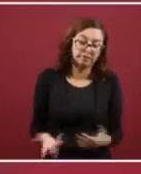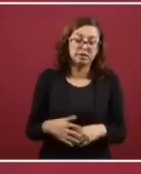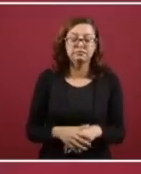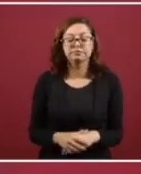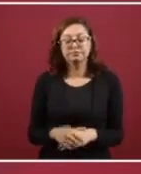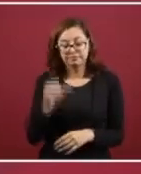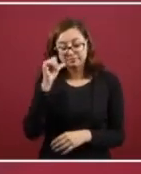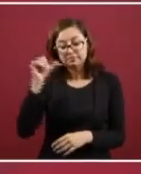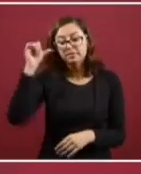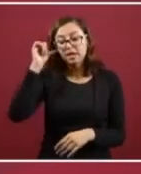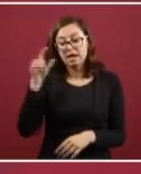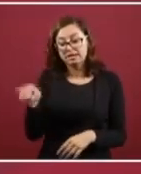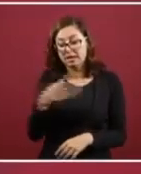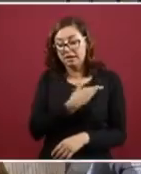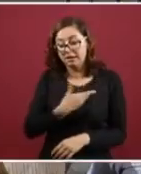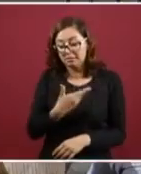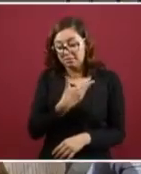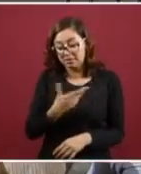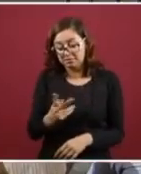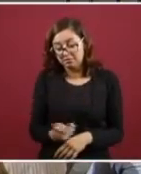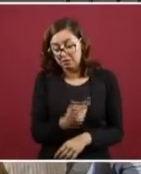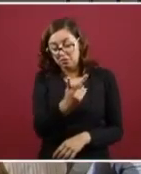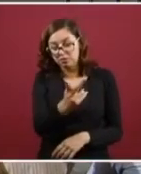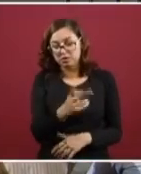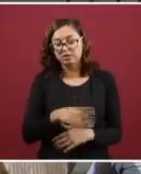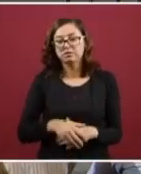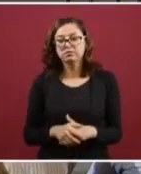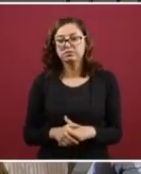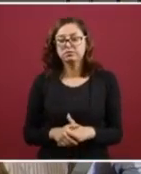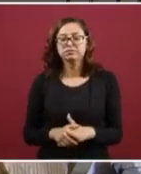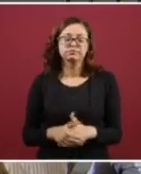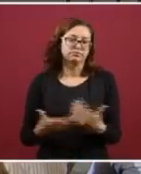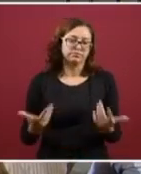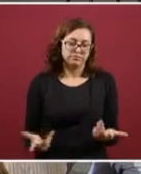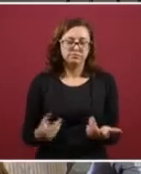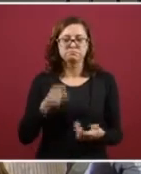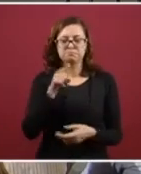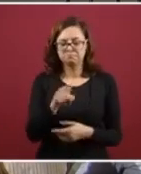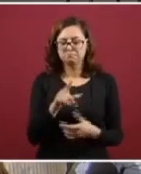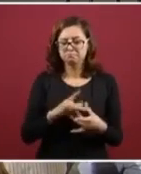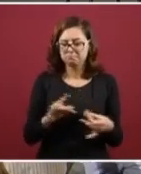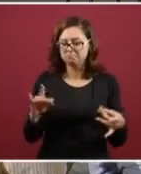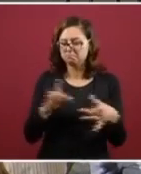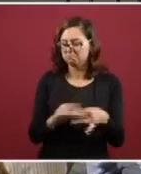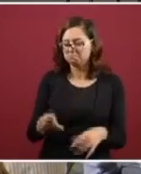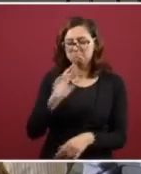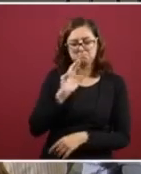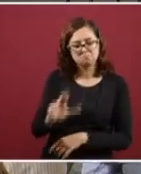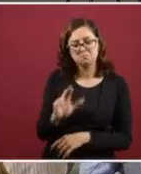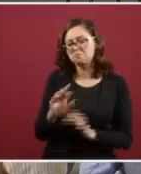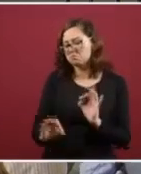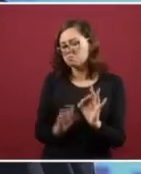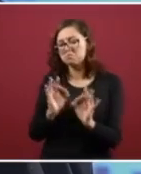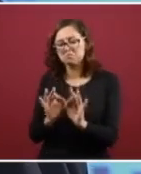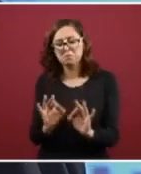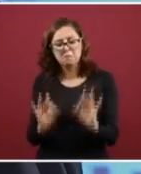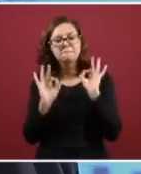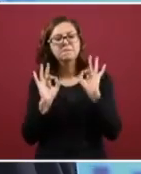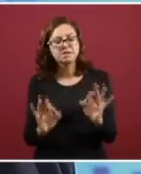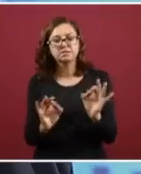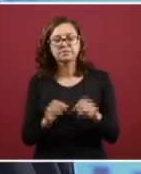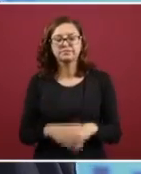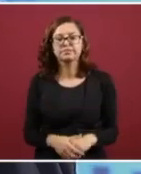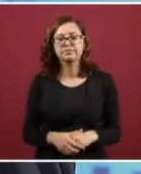El gobierno federal negó que haya habido un atraso en la compra de los insecticidas contra el mosquito transmisor del dengue. Hemos